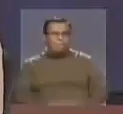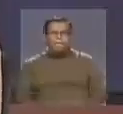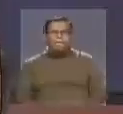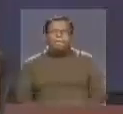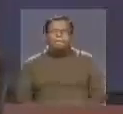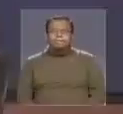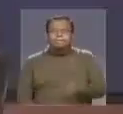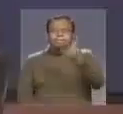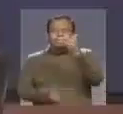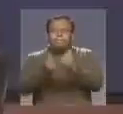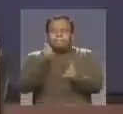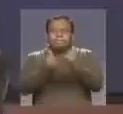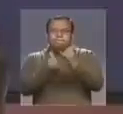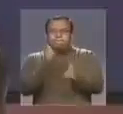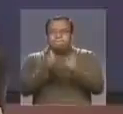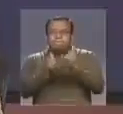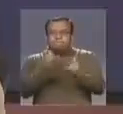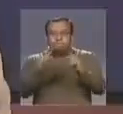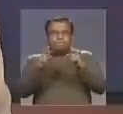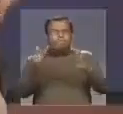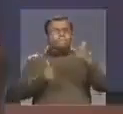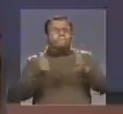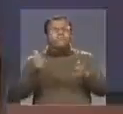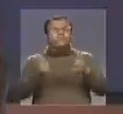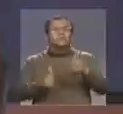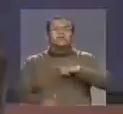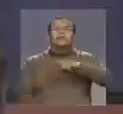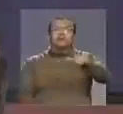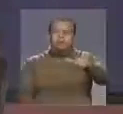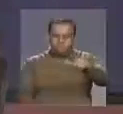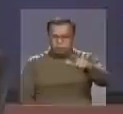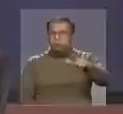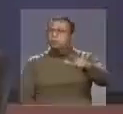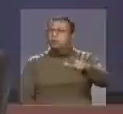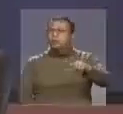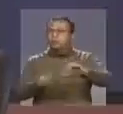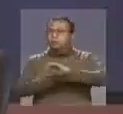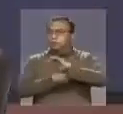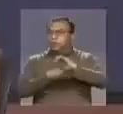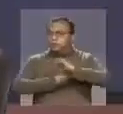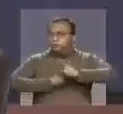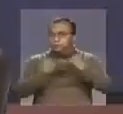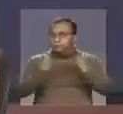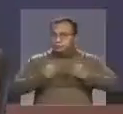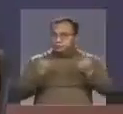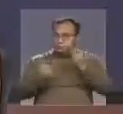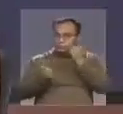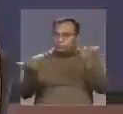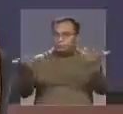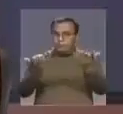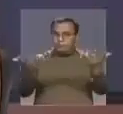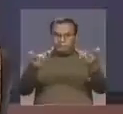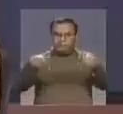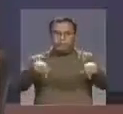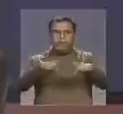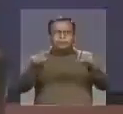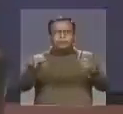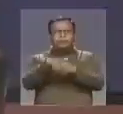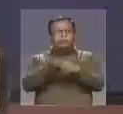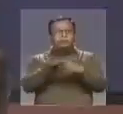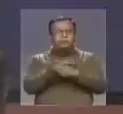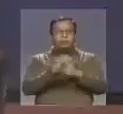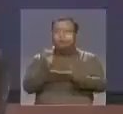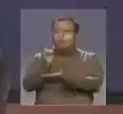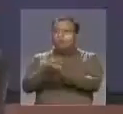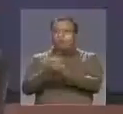una última cosa más, y de cara a cuál es el liderazgo que están ejerciendo en ciudades como Bogotá las mujeres. Nosotros estamos viendo que en los barrios